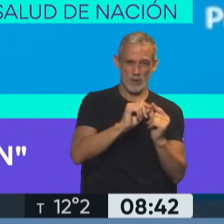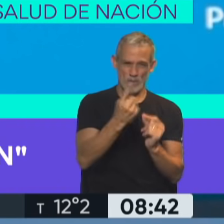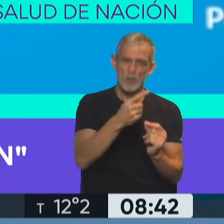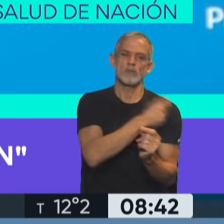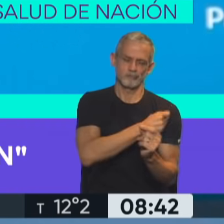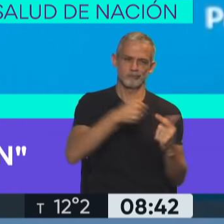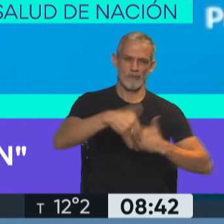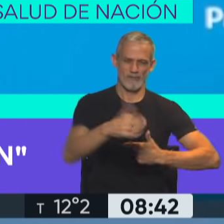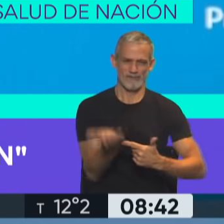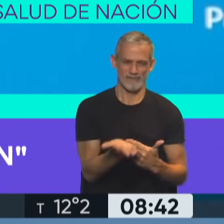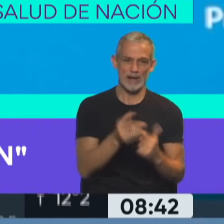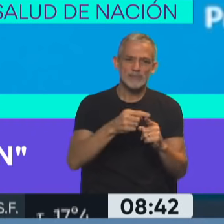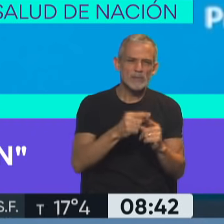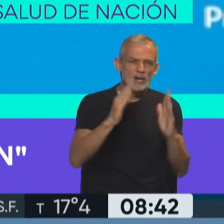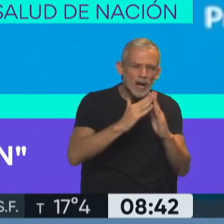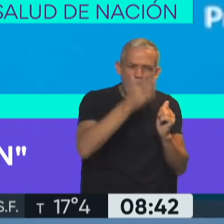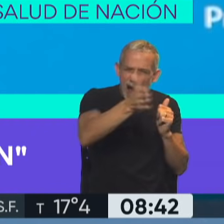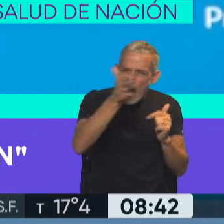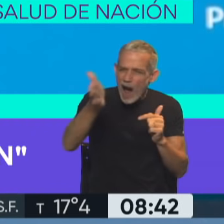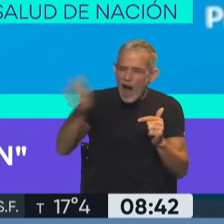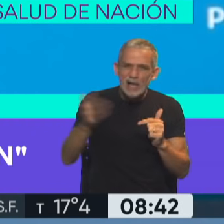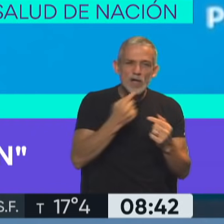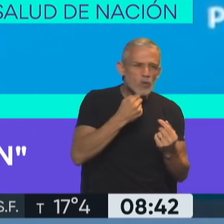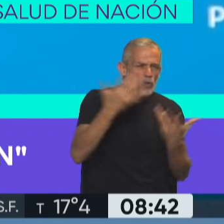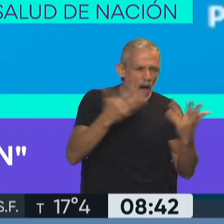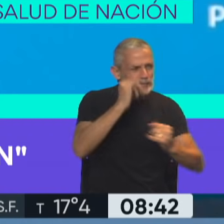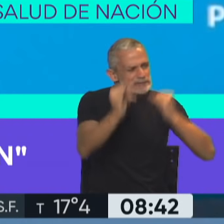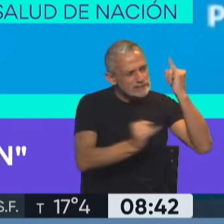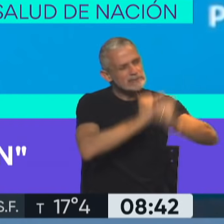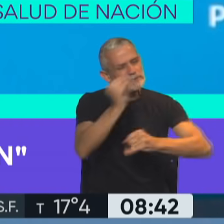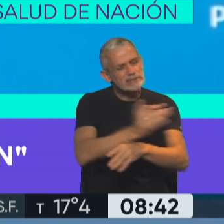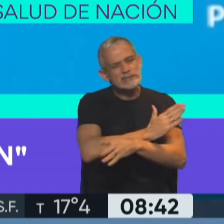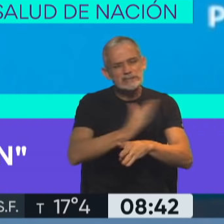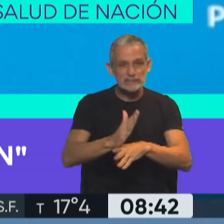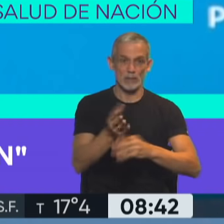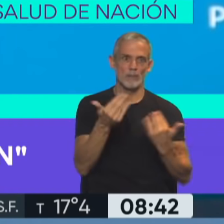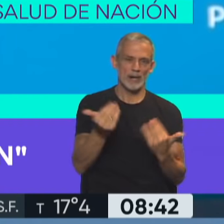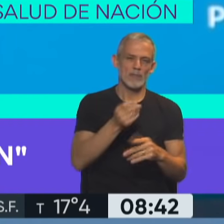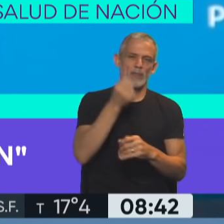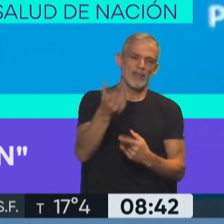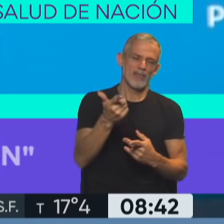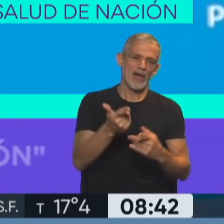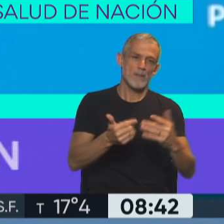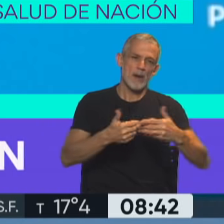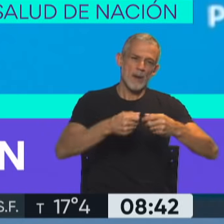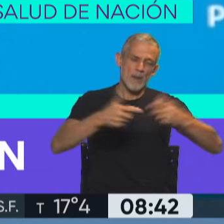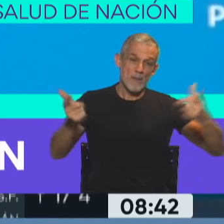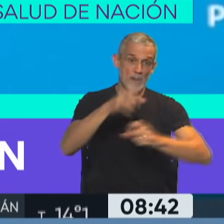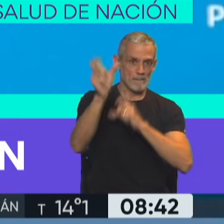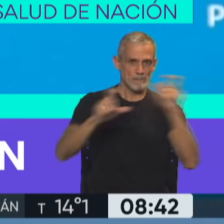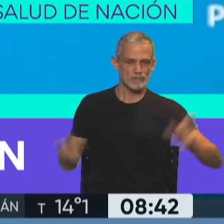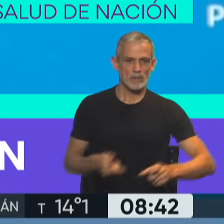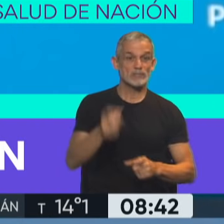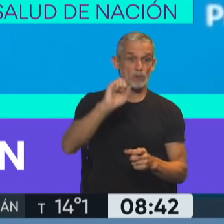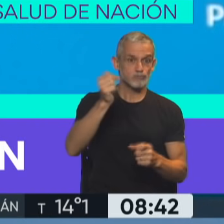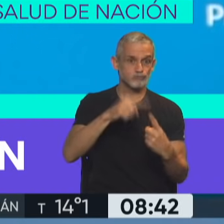esquema, trabajando casa por casa, duda por duda, para que podamos acceder a la mayor cantidad de personas que inicien su